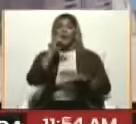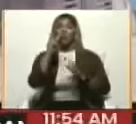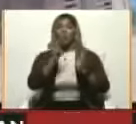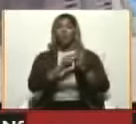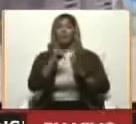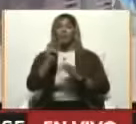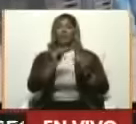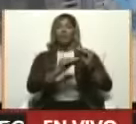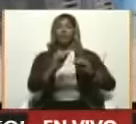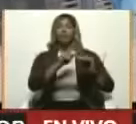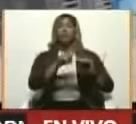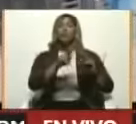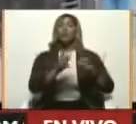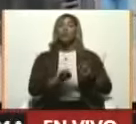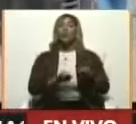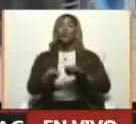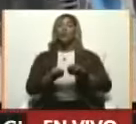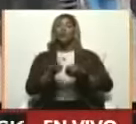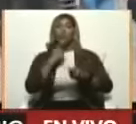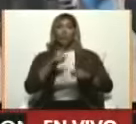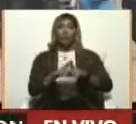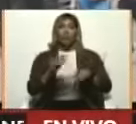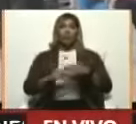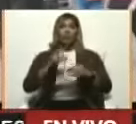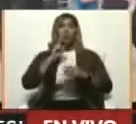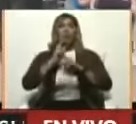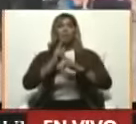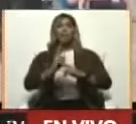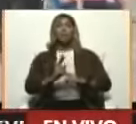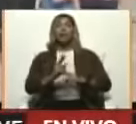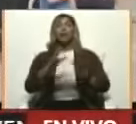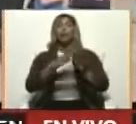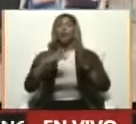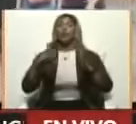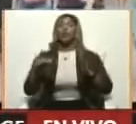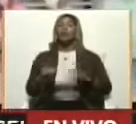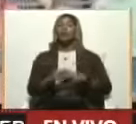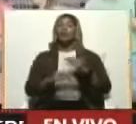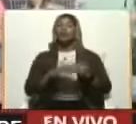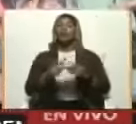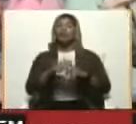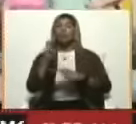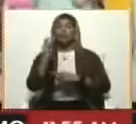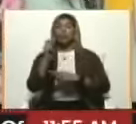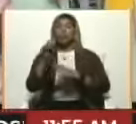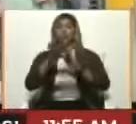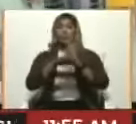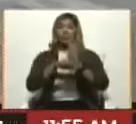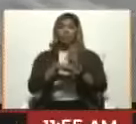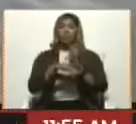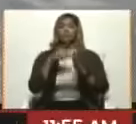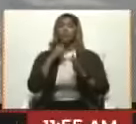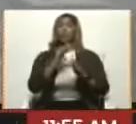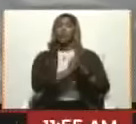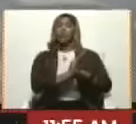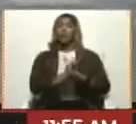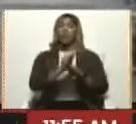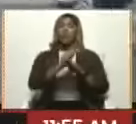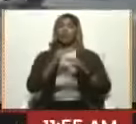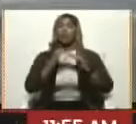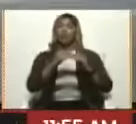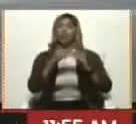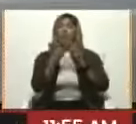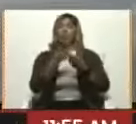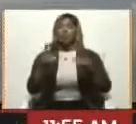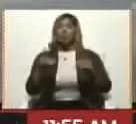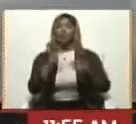2020, ejerce el control a fin de garantizar el respeto a los derechos y garantías constitucionales para preservar el Estado